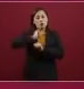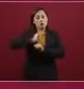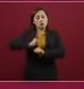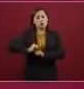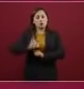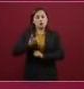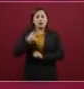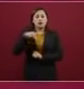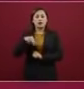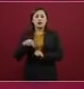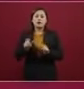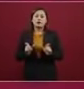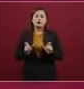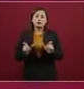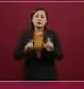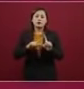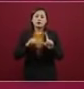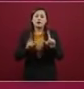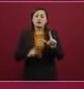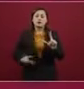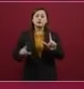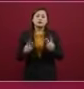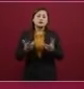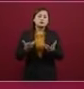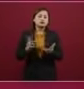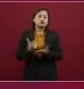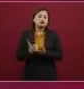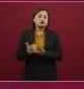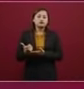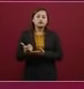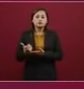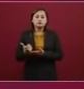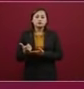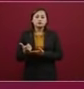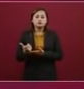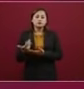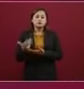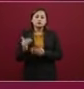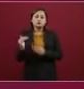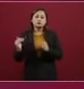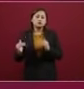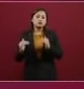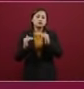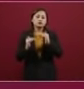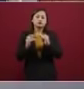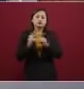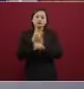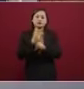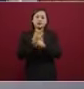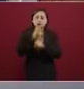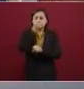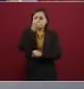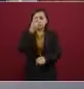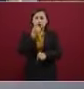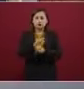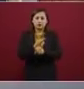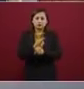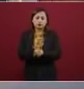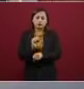Guardia Nacional tendrá percepciones equiparables a la de subsecretario. Señor